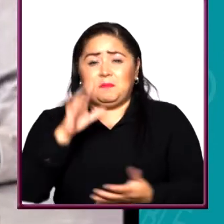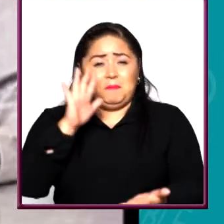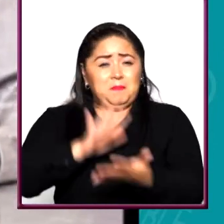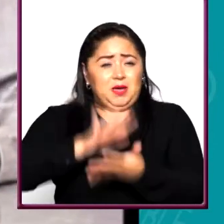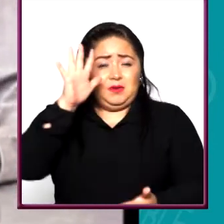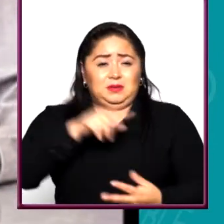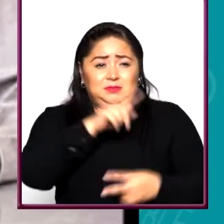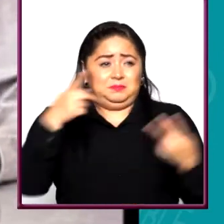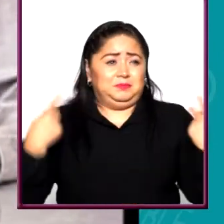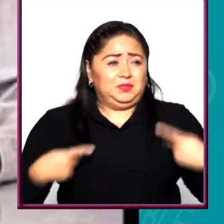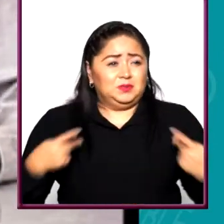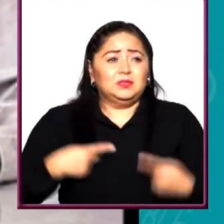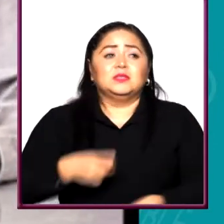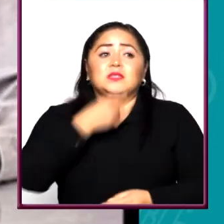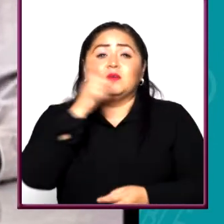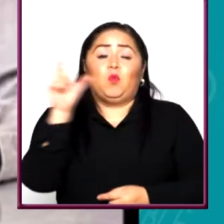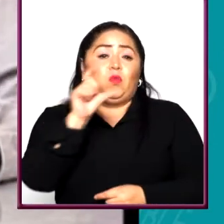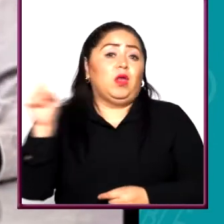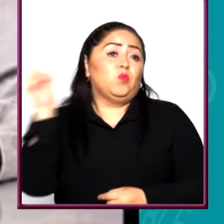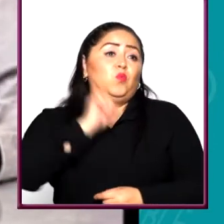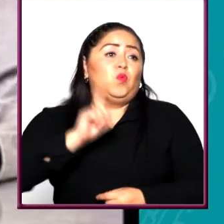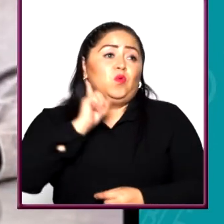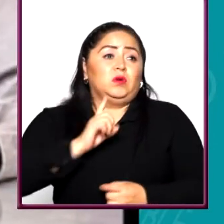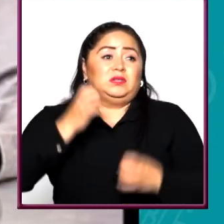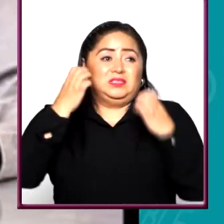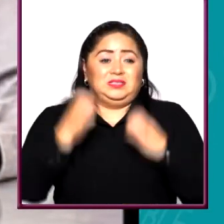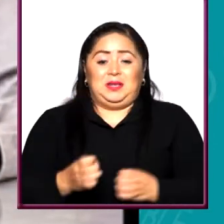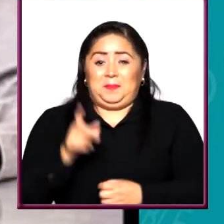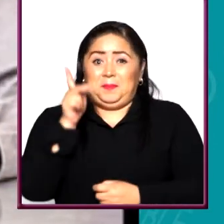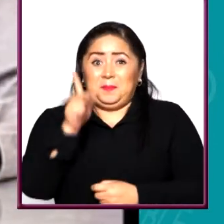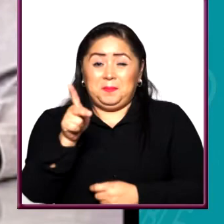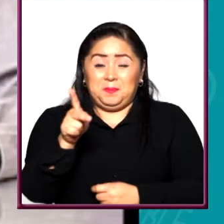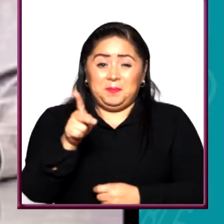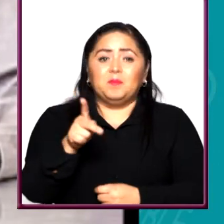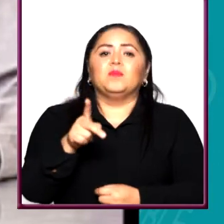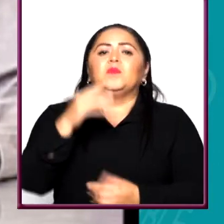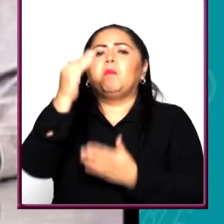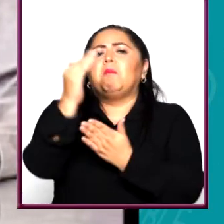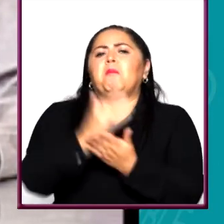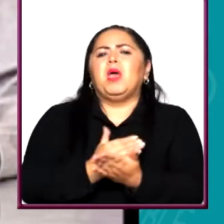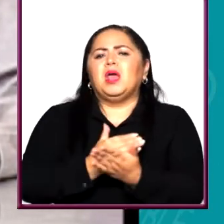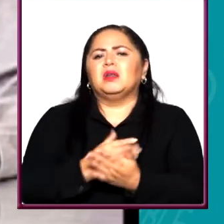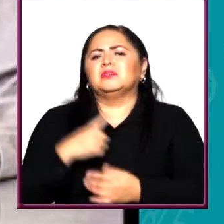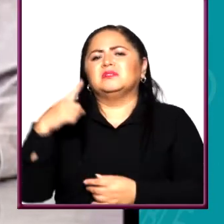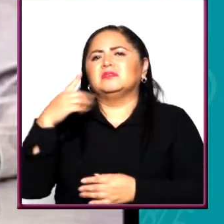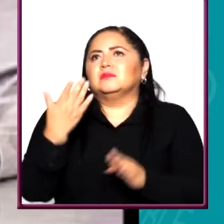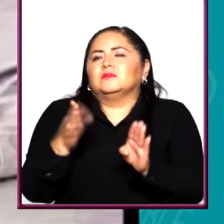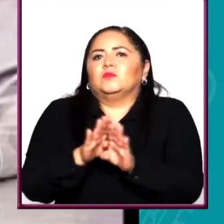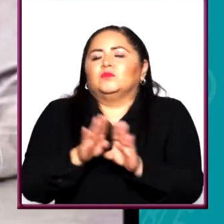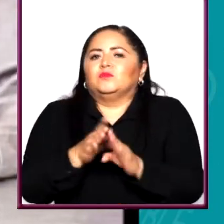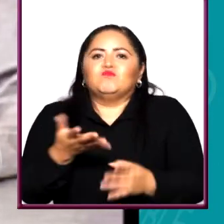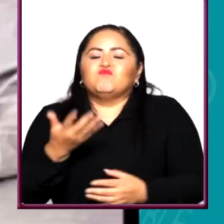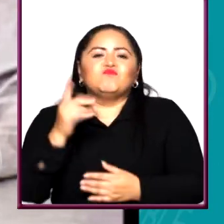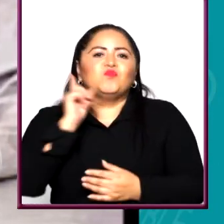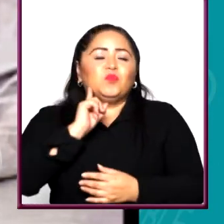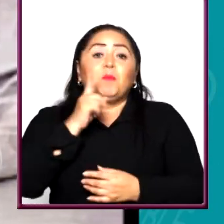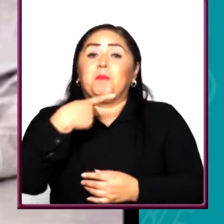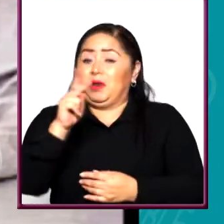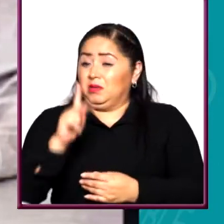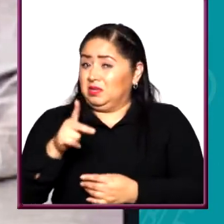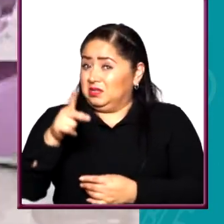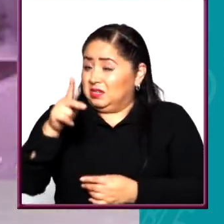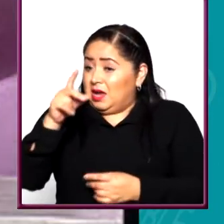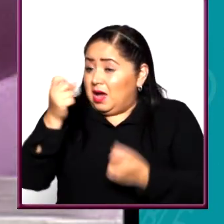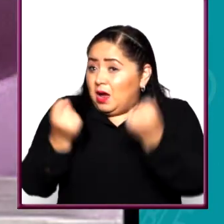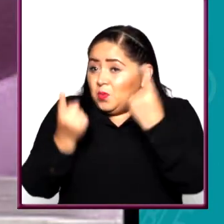Resultados de una encuesta arrojaron que la mayoría de las personas asumen que cuando las mujeres están en la fase premenstrual son menos